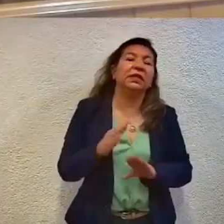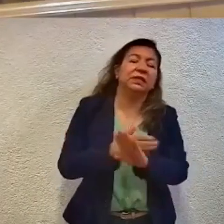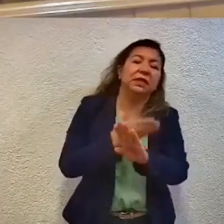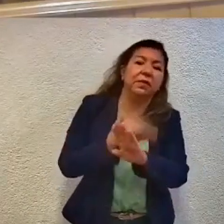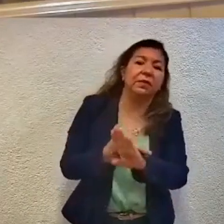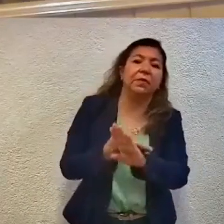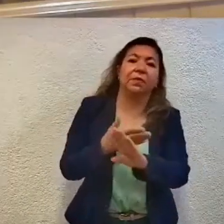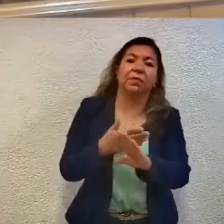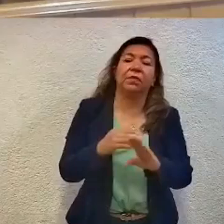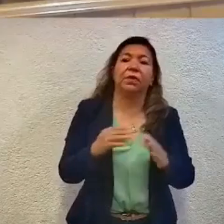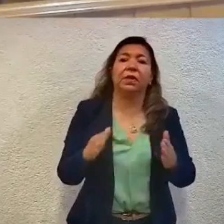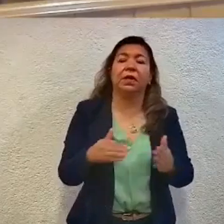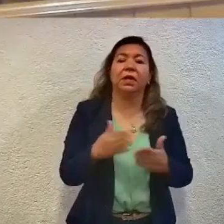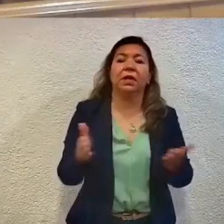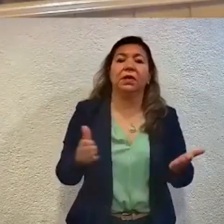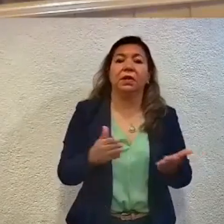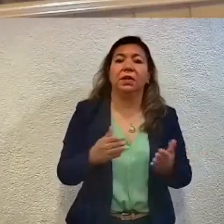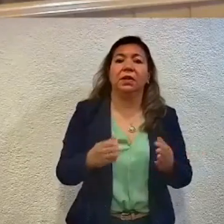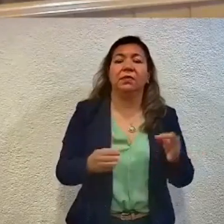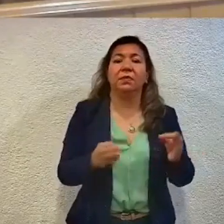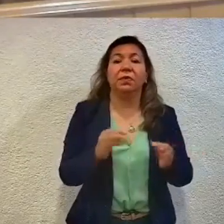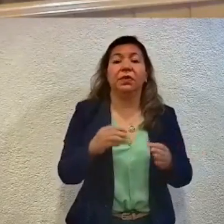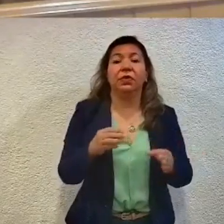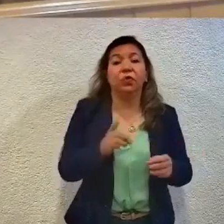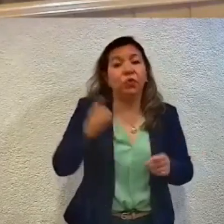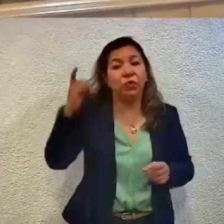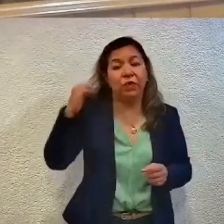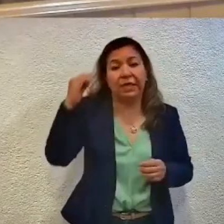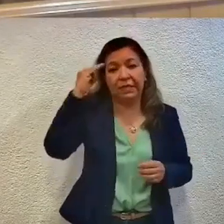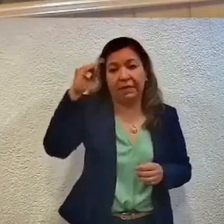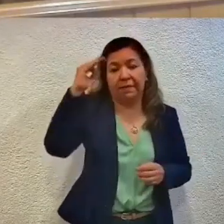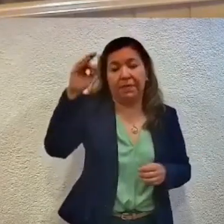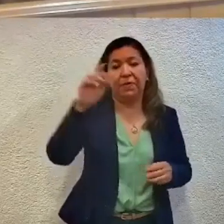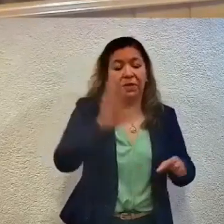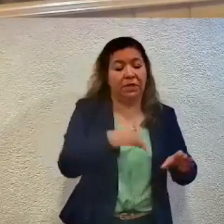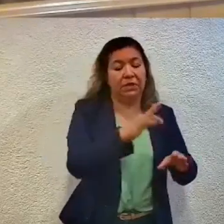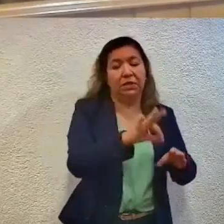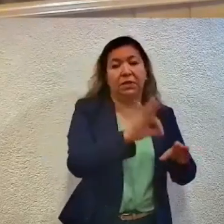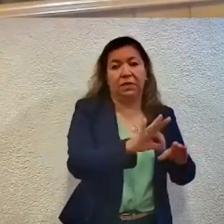violó el principio de equidad y que existieron irregularidades graves durante el proceso